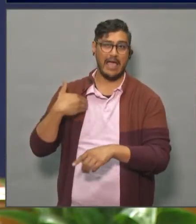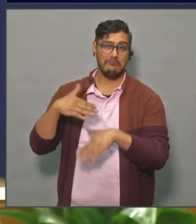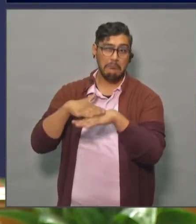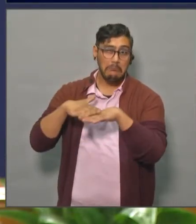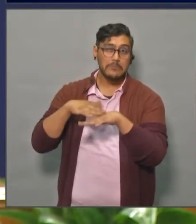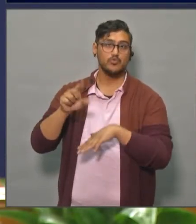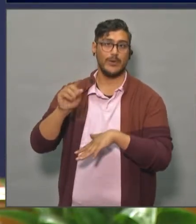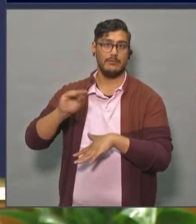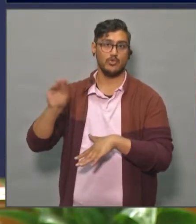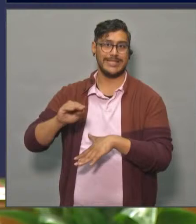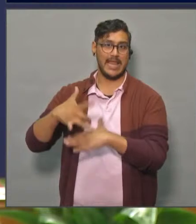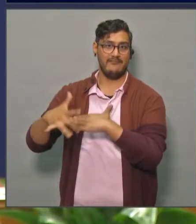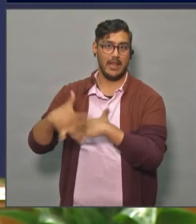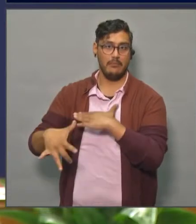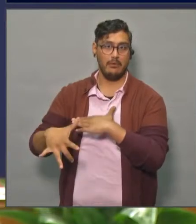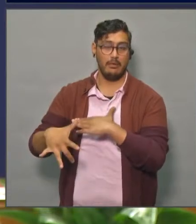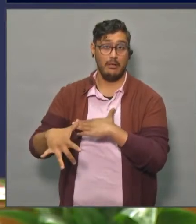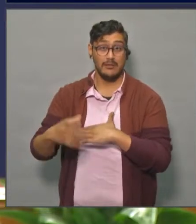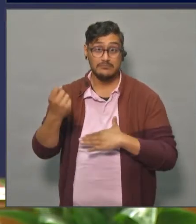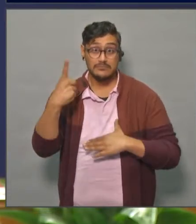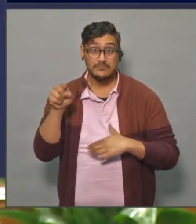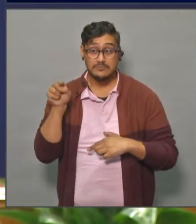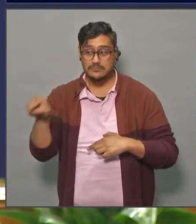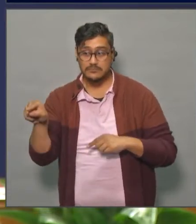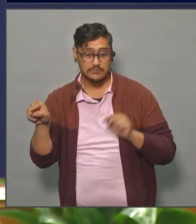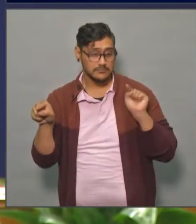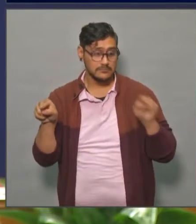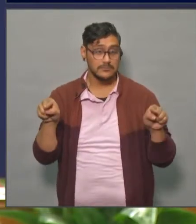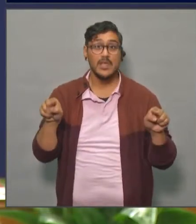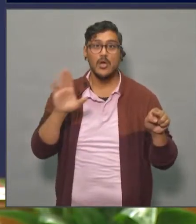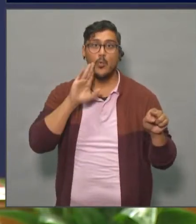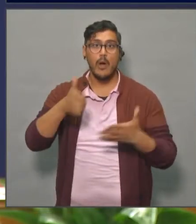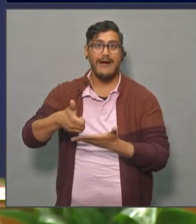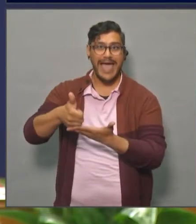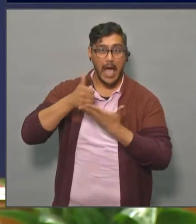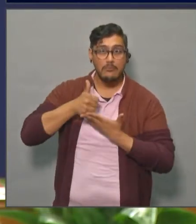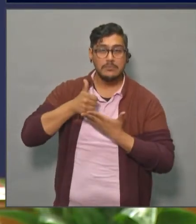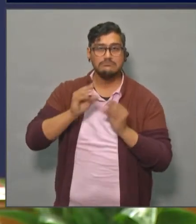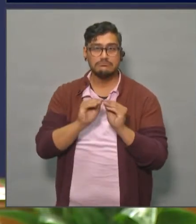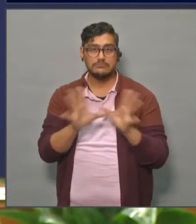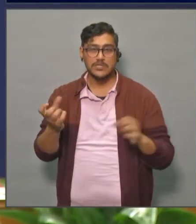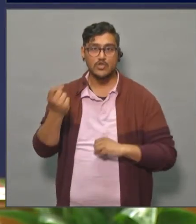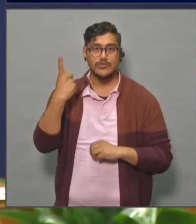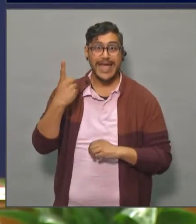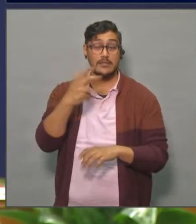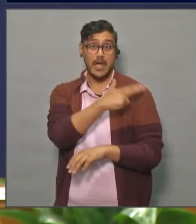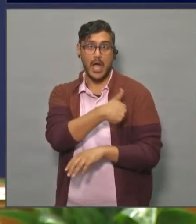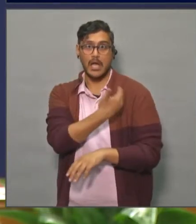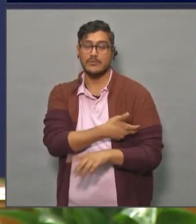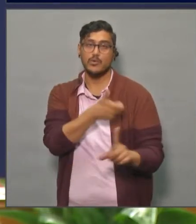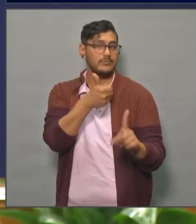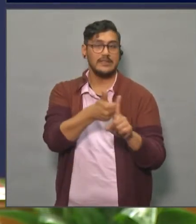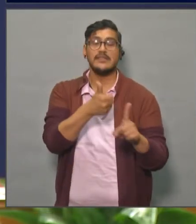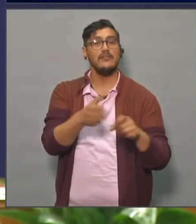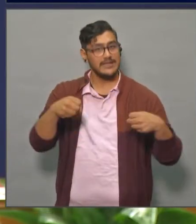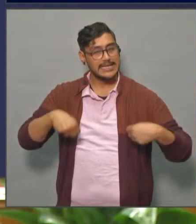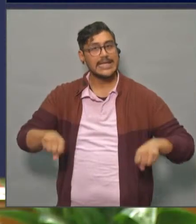Estas 2 medidas nos ayudan a saber que nuestros hospitales no estén en peligro de ser abrumados si vemos más